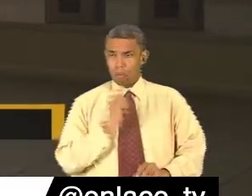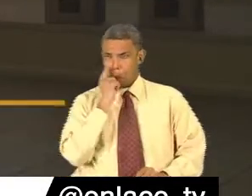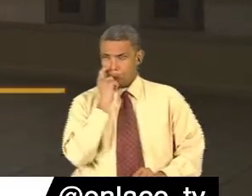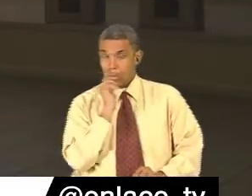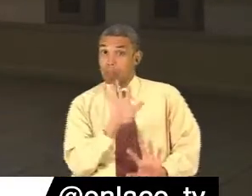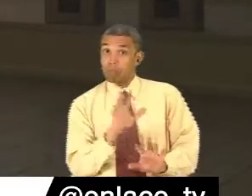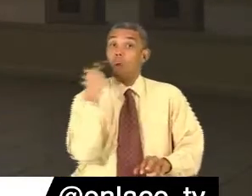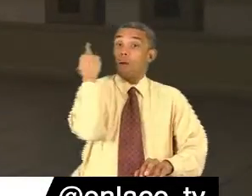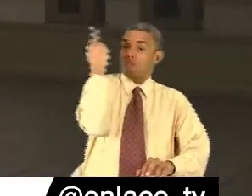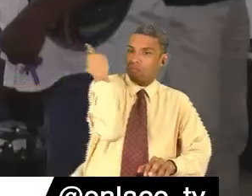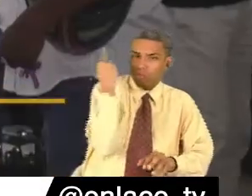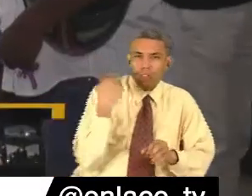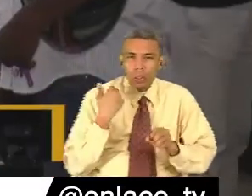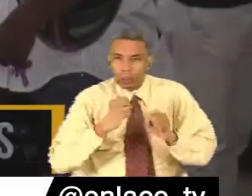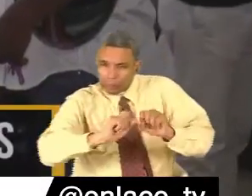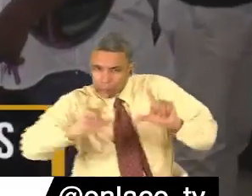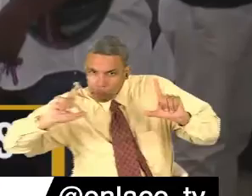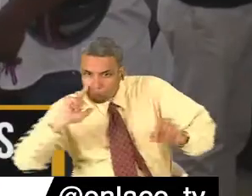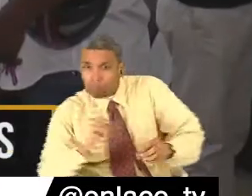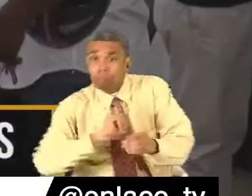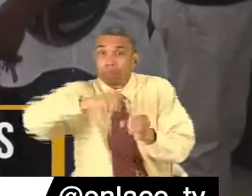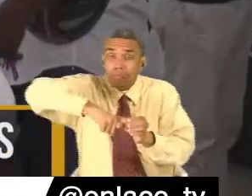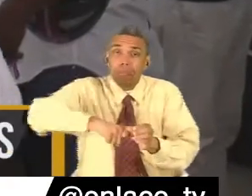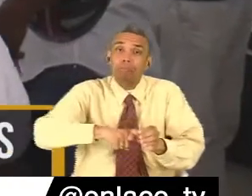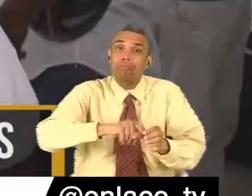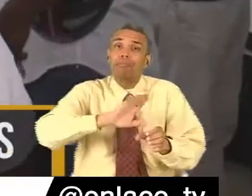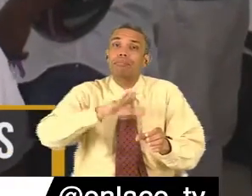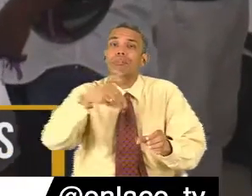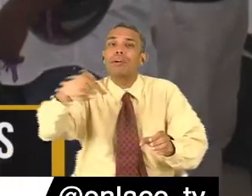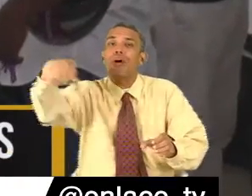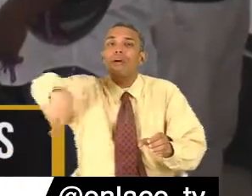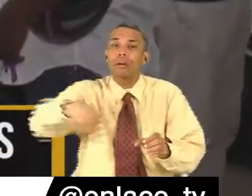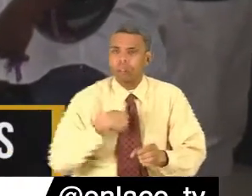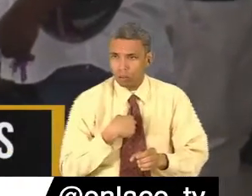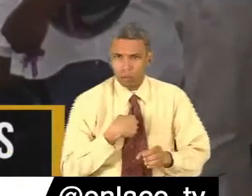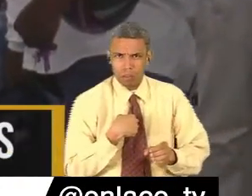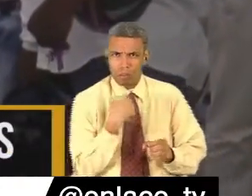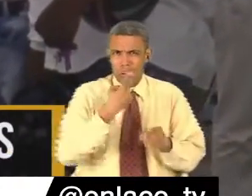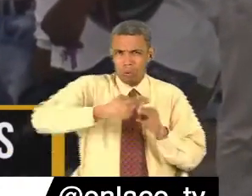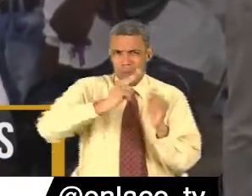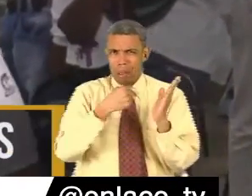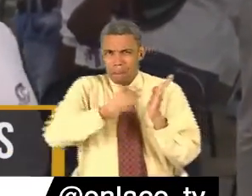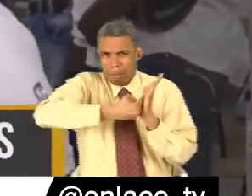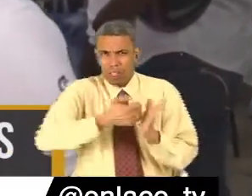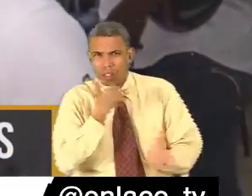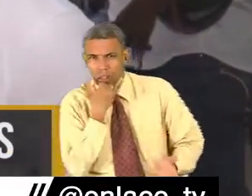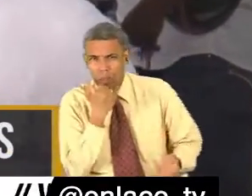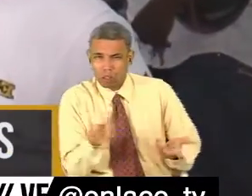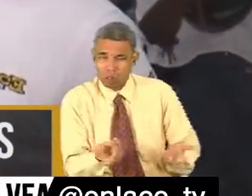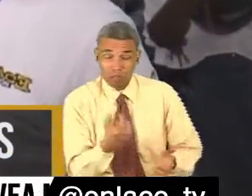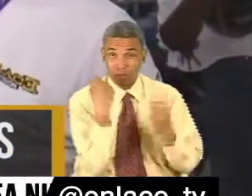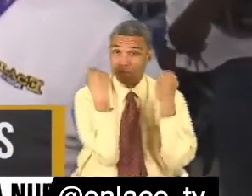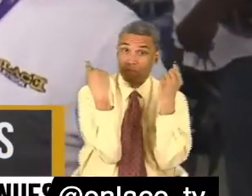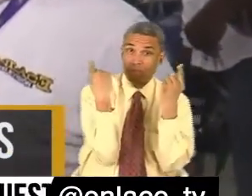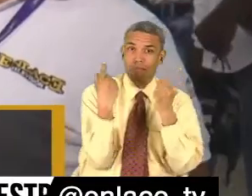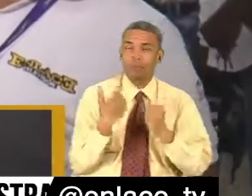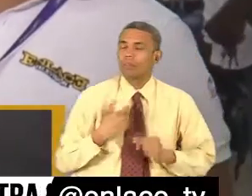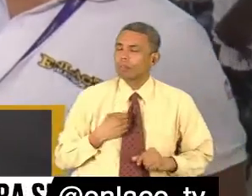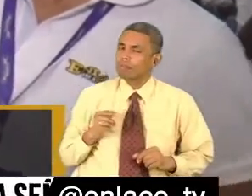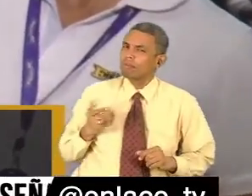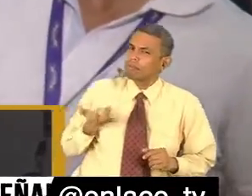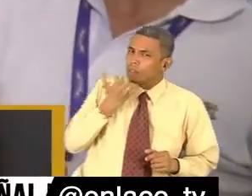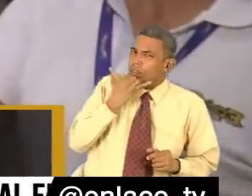yo no aparecía en el listado. Para responder precisamente esas inquietudes, Jenny Ruiz Díaz, Secretaría de Desarrollo, ¿qué podemos decirle a estas personas?